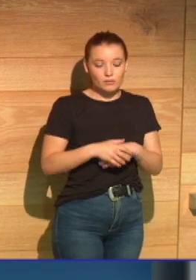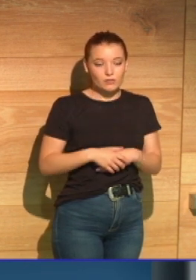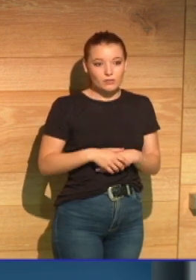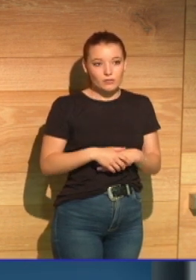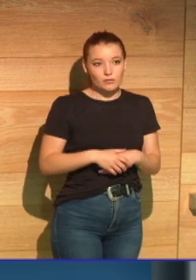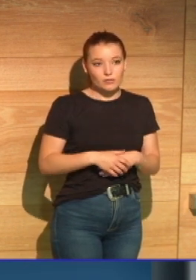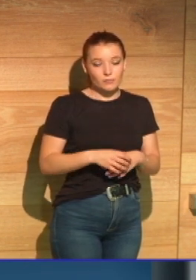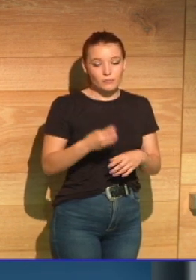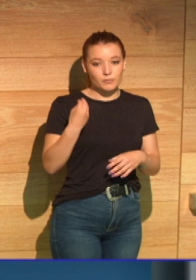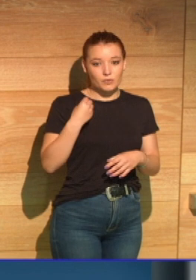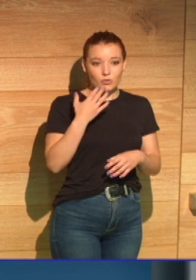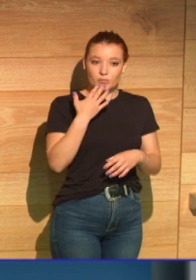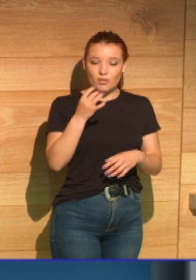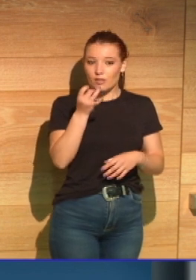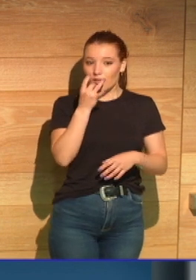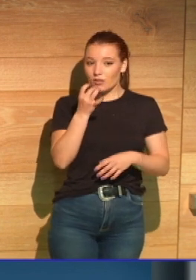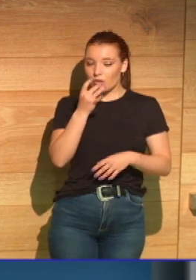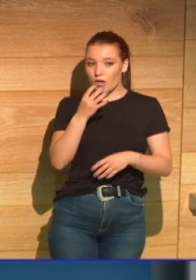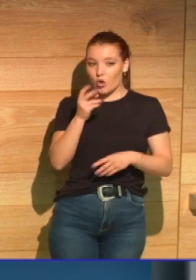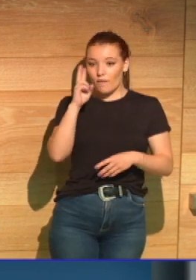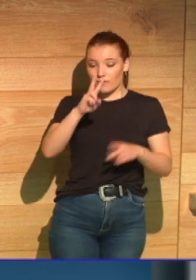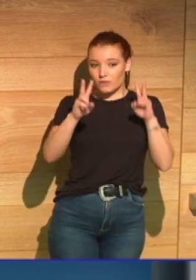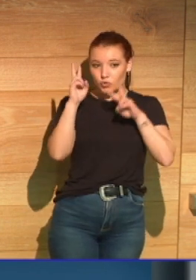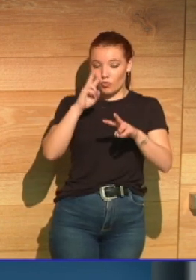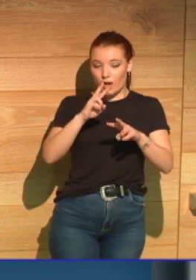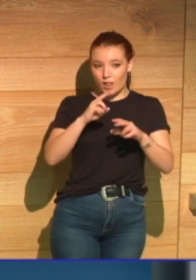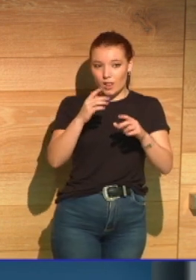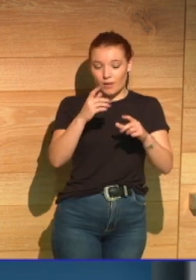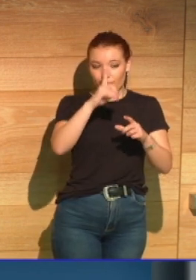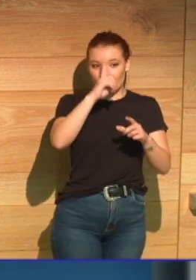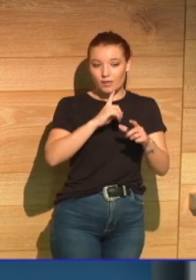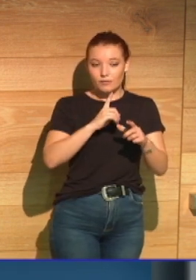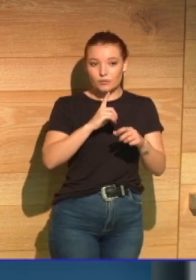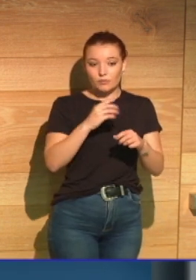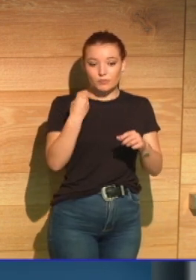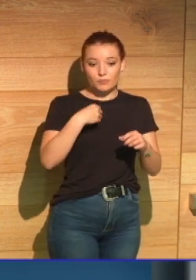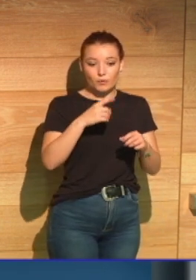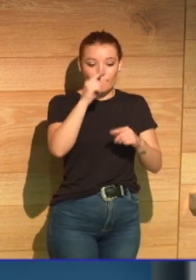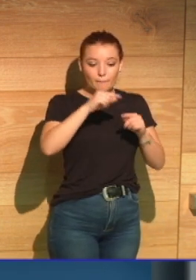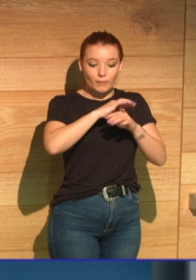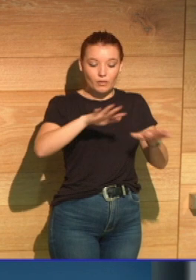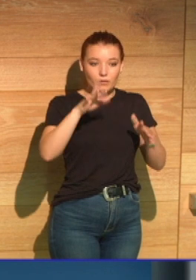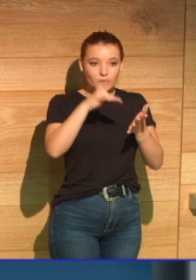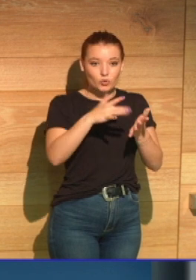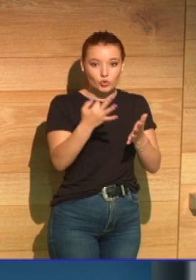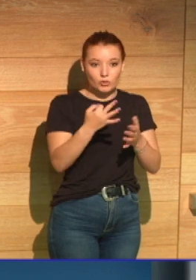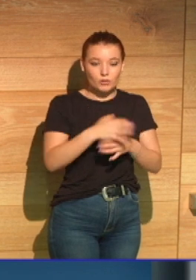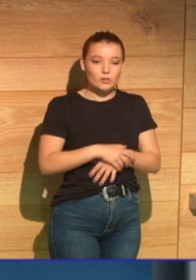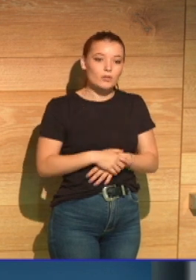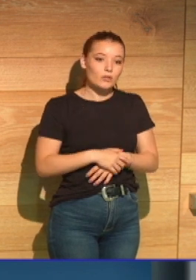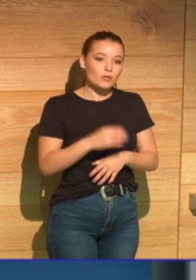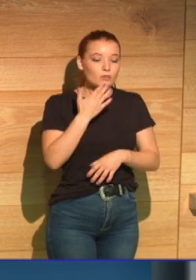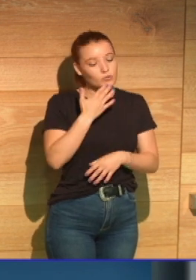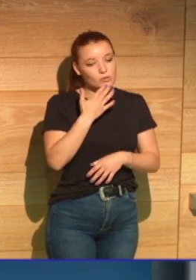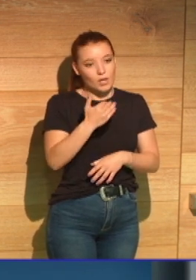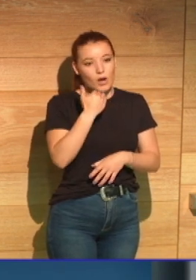diccionario visual gráfico de lo que estábamos viviendo en la pandemia, como una manera interesante, distinta, innovadora, potente